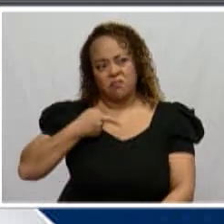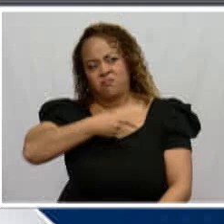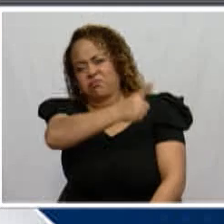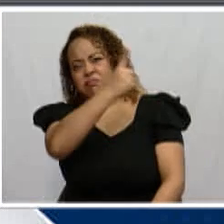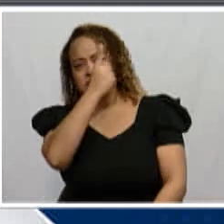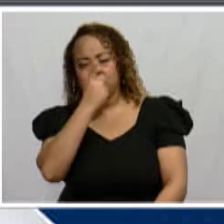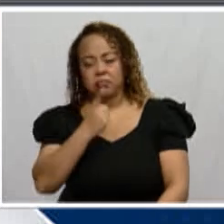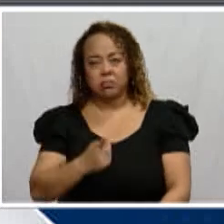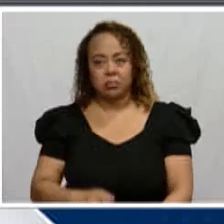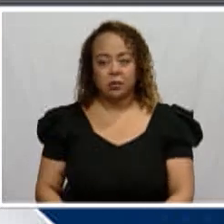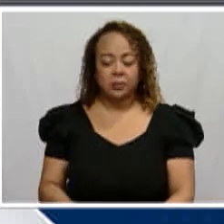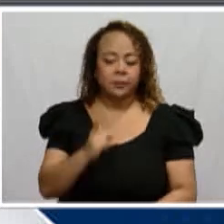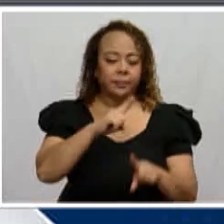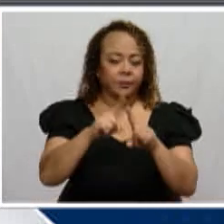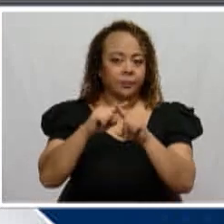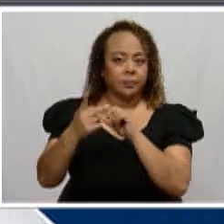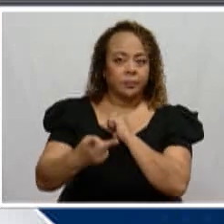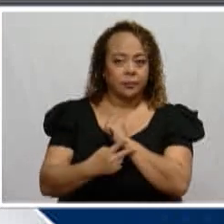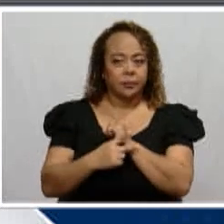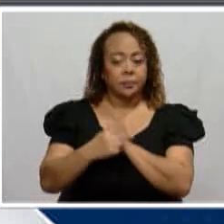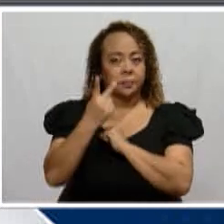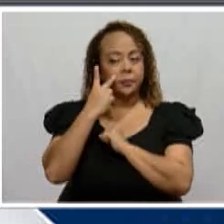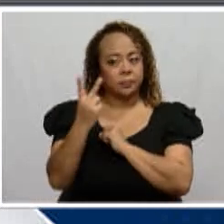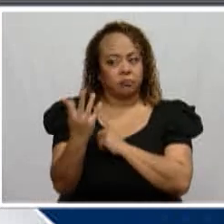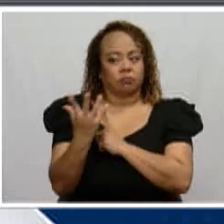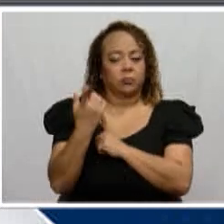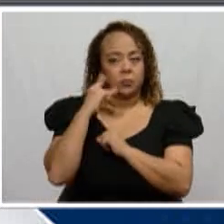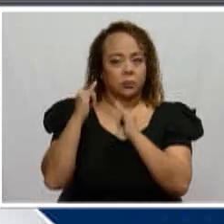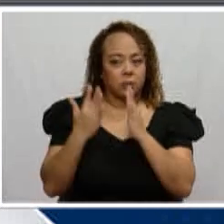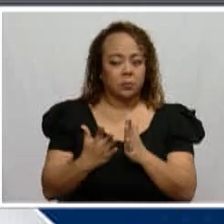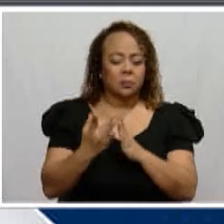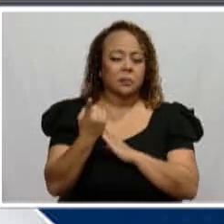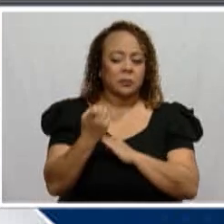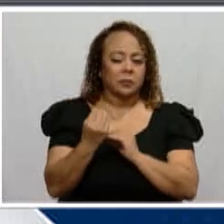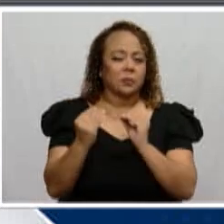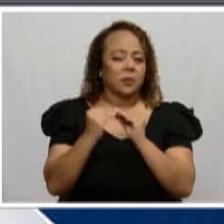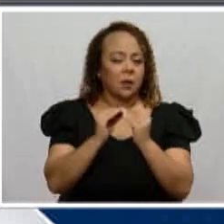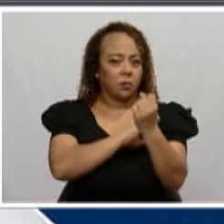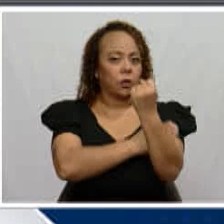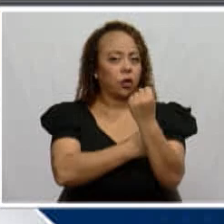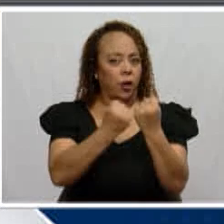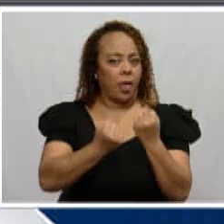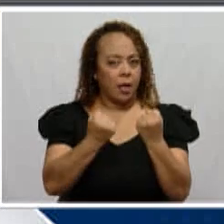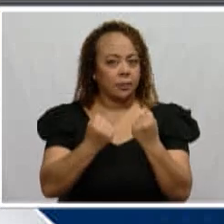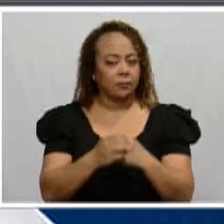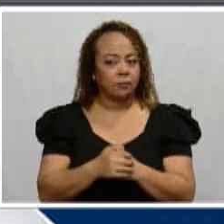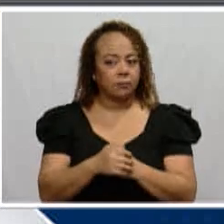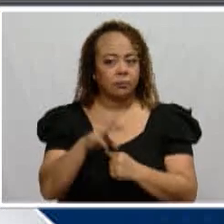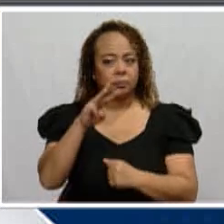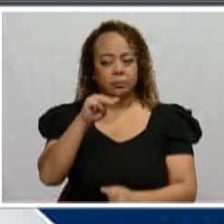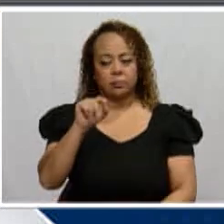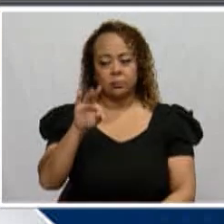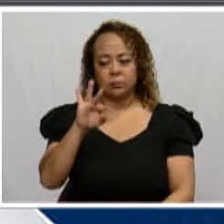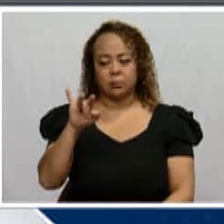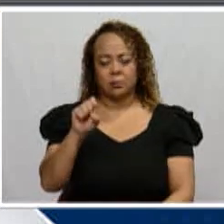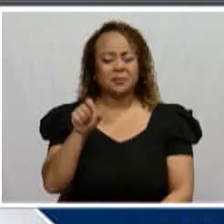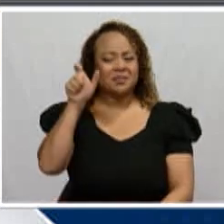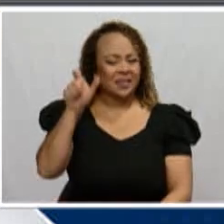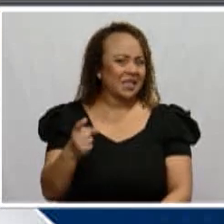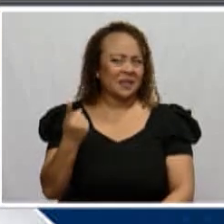se vio Pues encimado por los jugadores Me parece que le faltó un poco más de autoridad a William fue